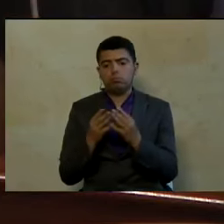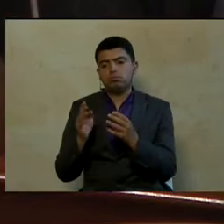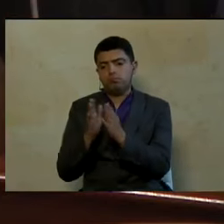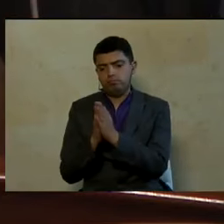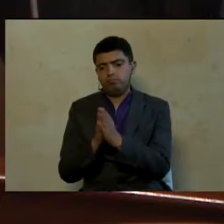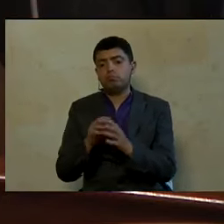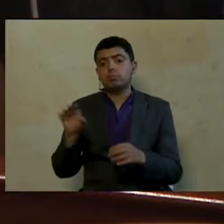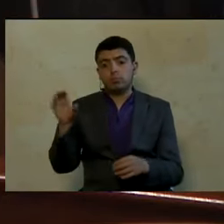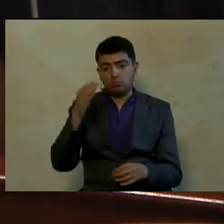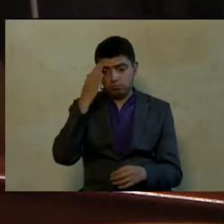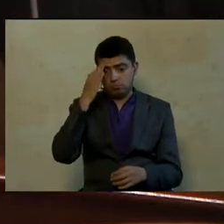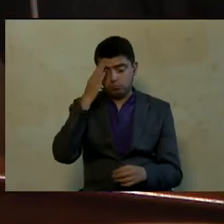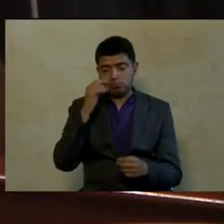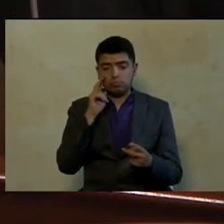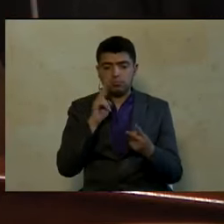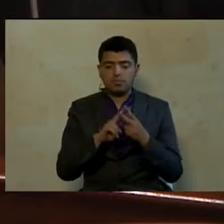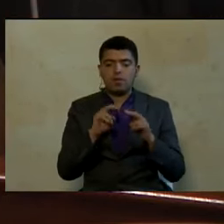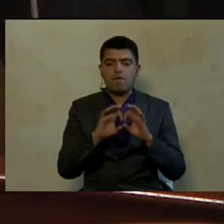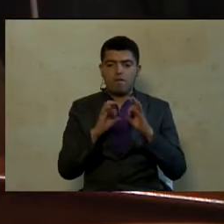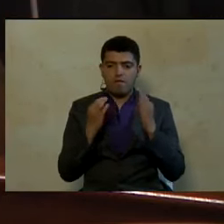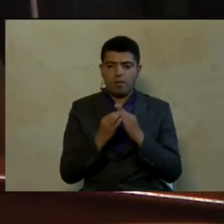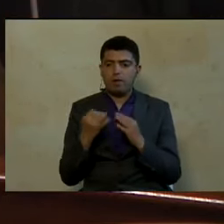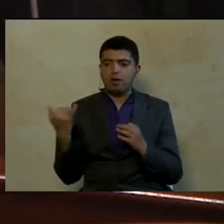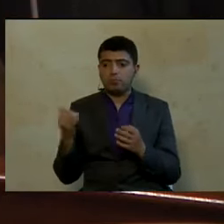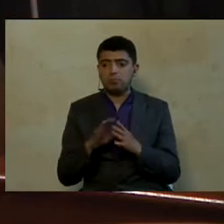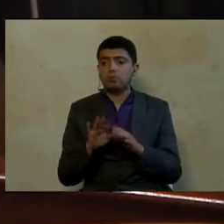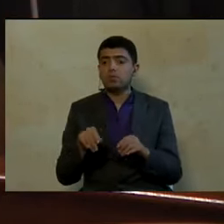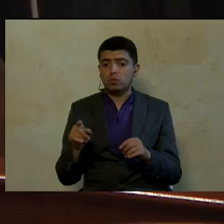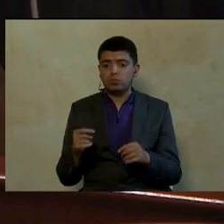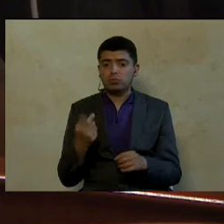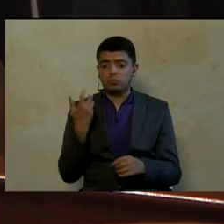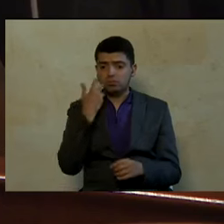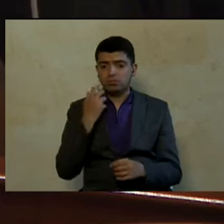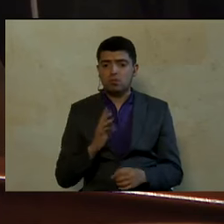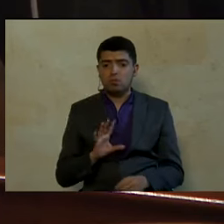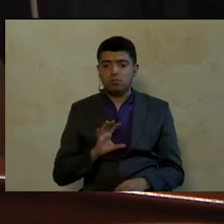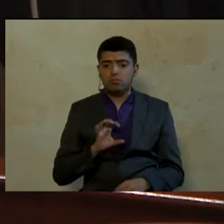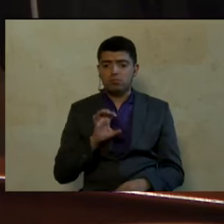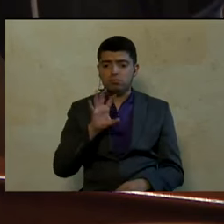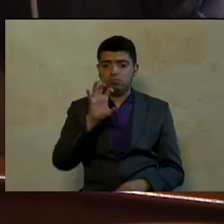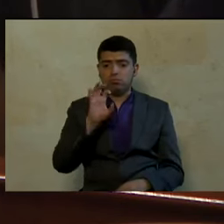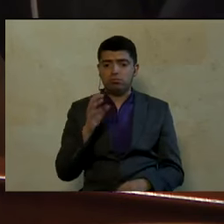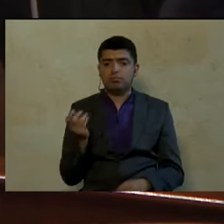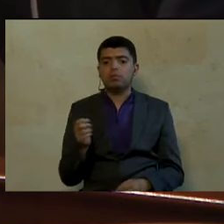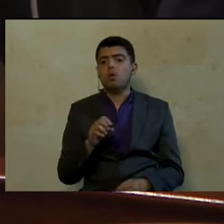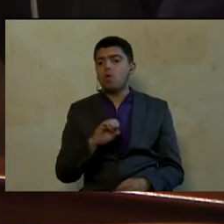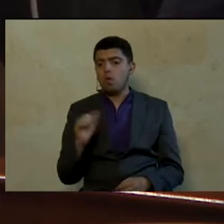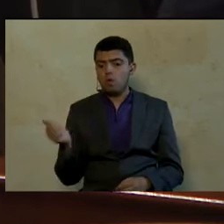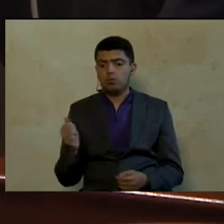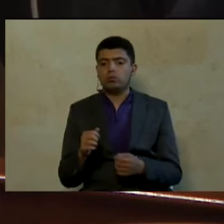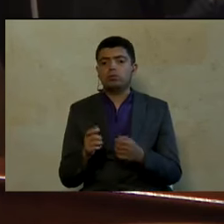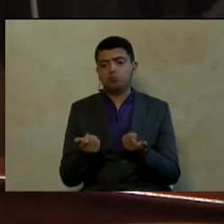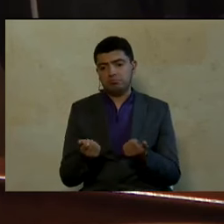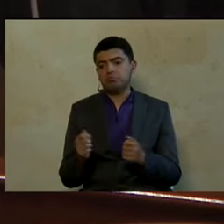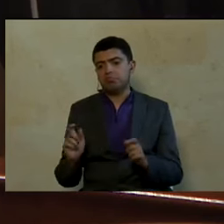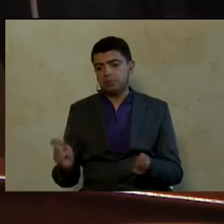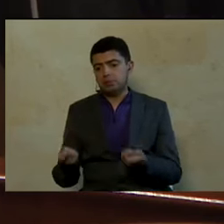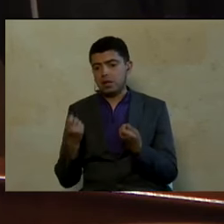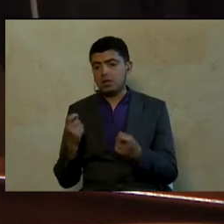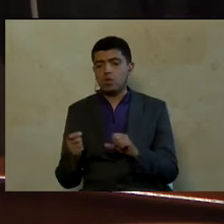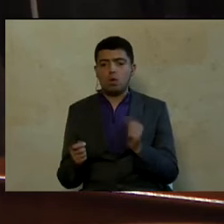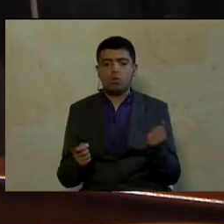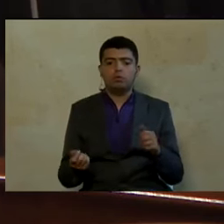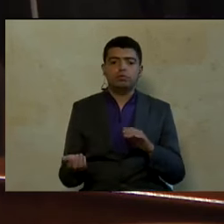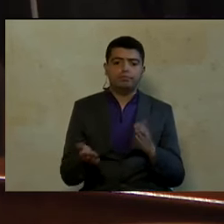familias hemos tenido pacientes de cáncer hemos perdido algunos seres queridos o otros han sobrevivido A